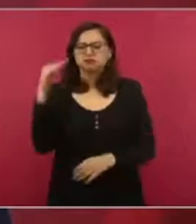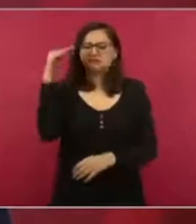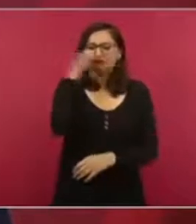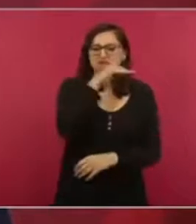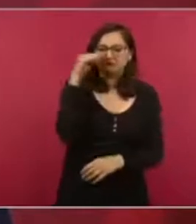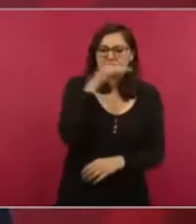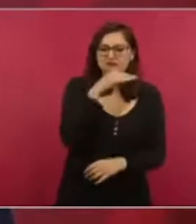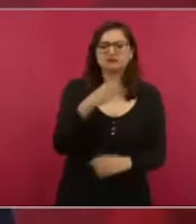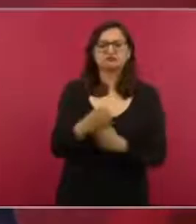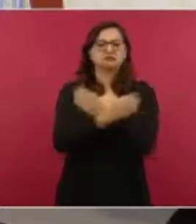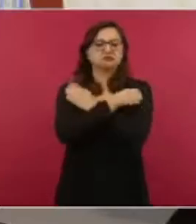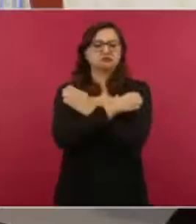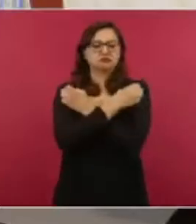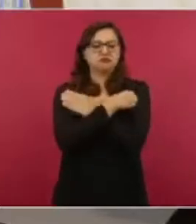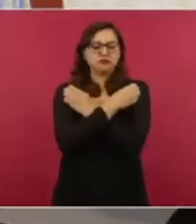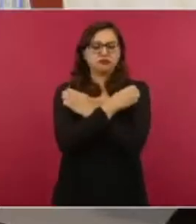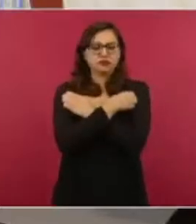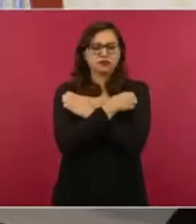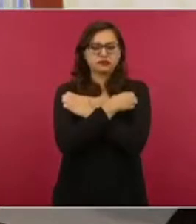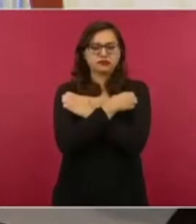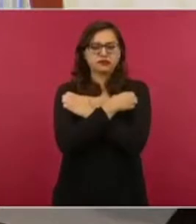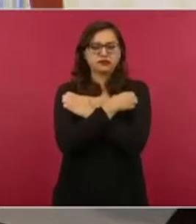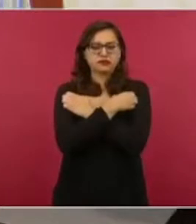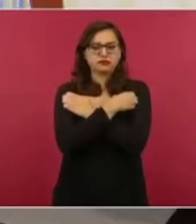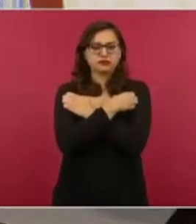para la educación.